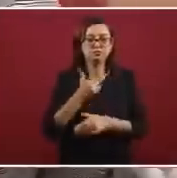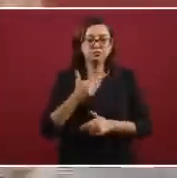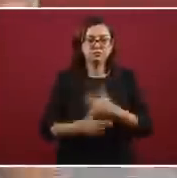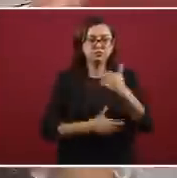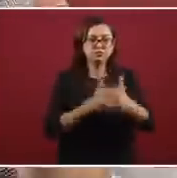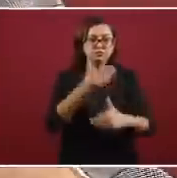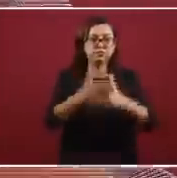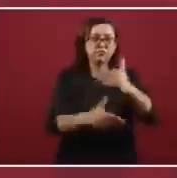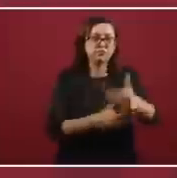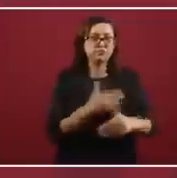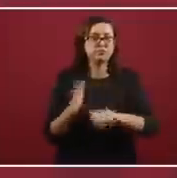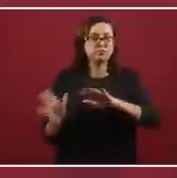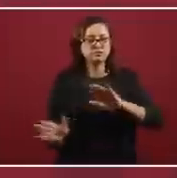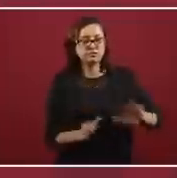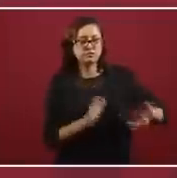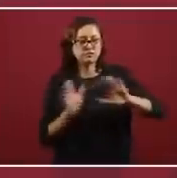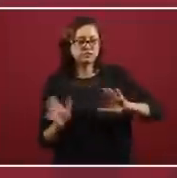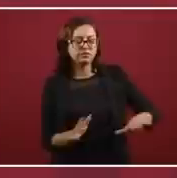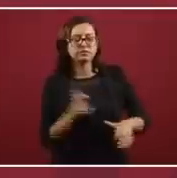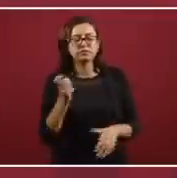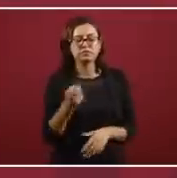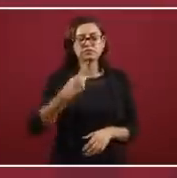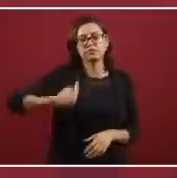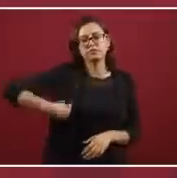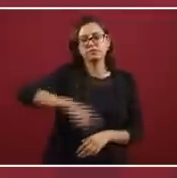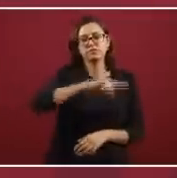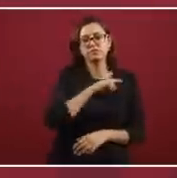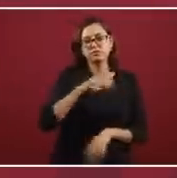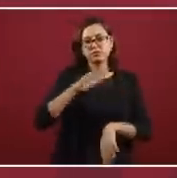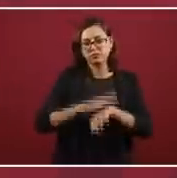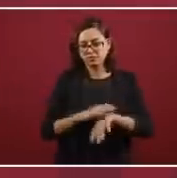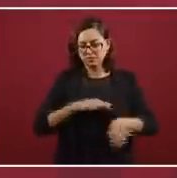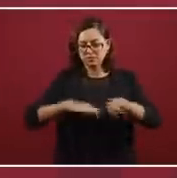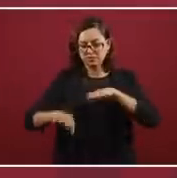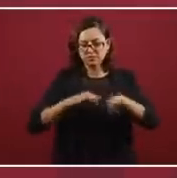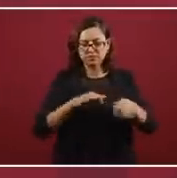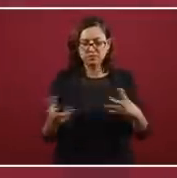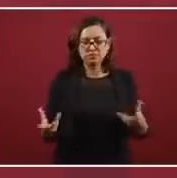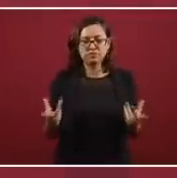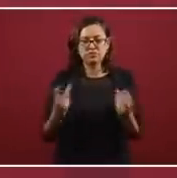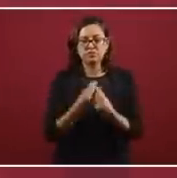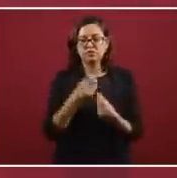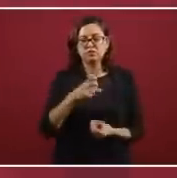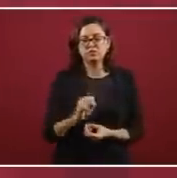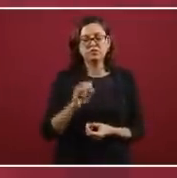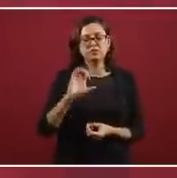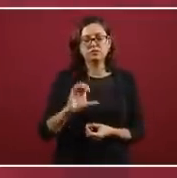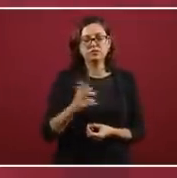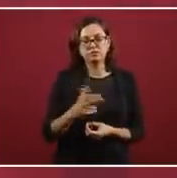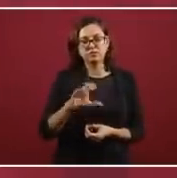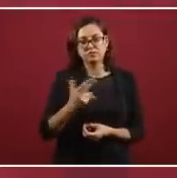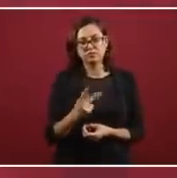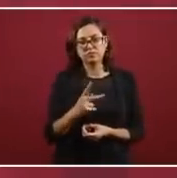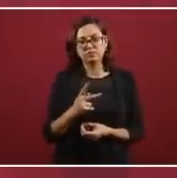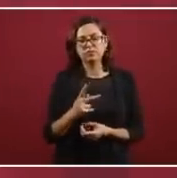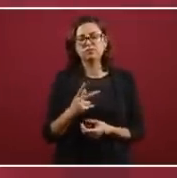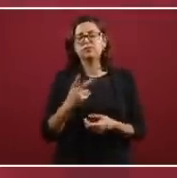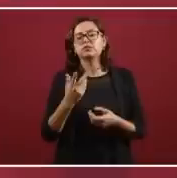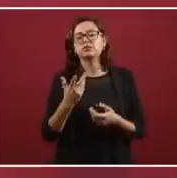esos precios se rezagan. Entonces, hemos estado trabajando con la Secretaría de Hacienda muy de cerca. Tenemos una